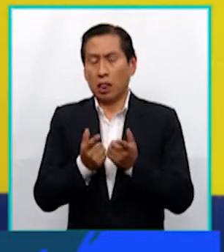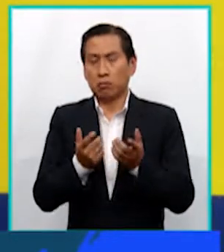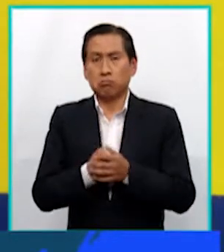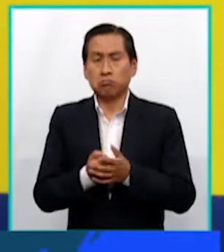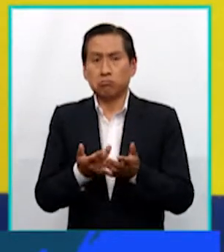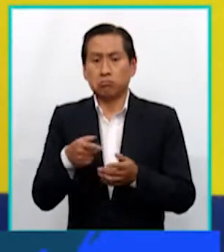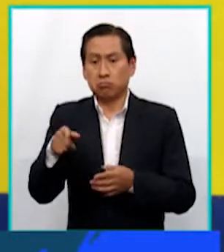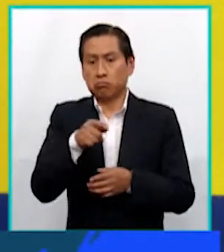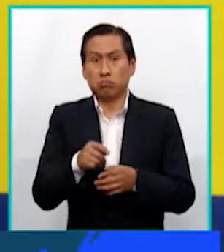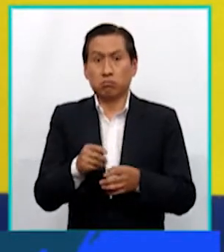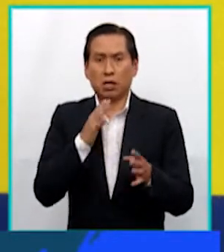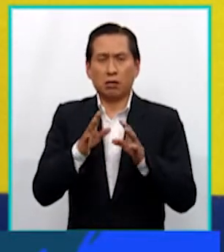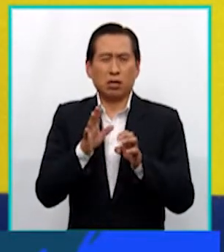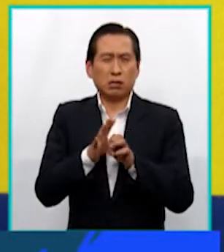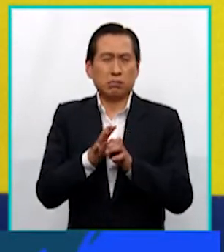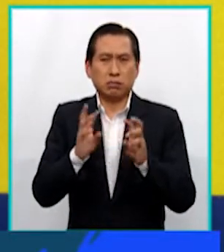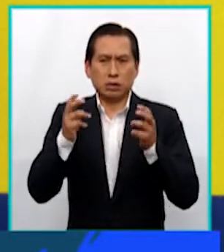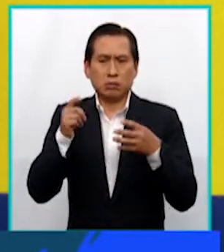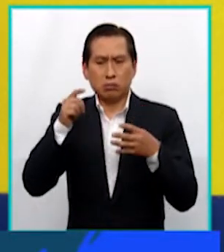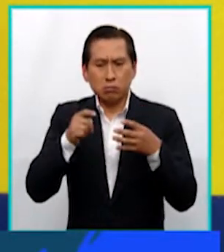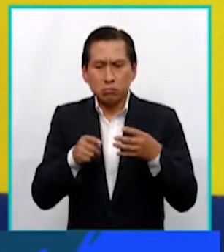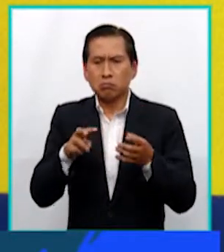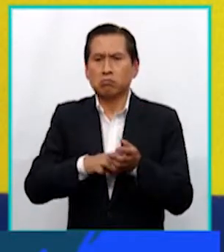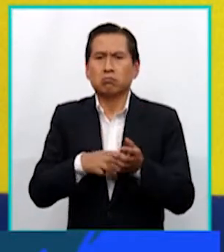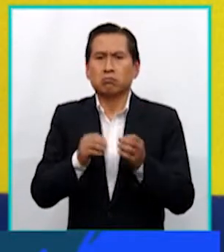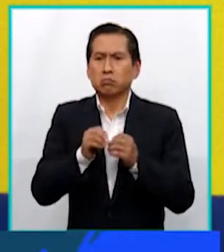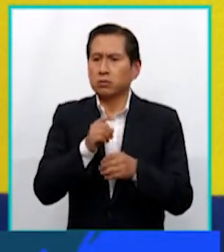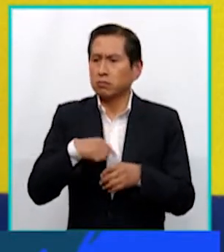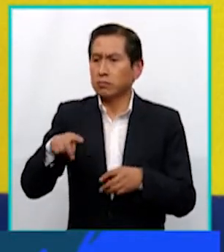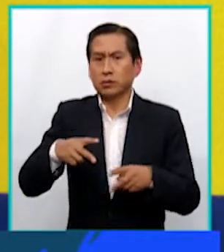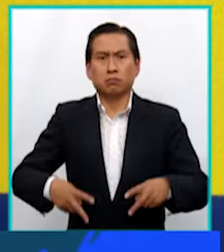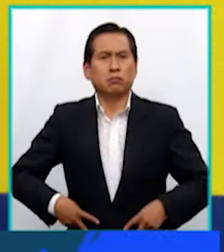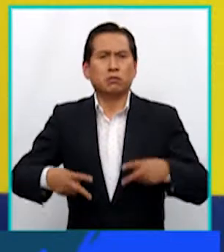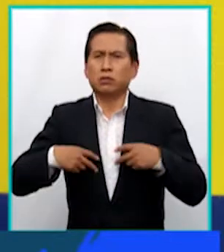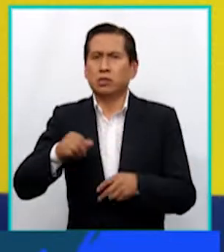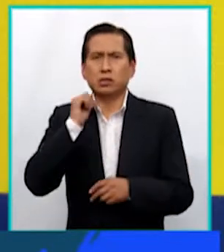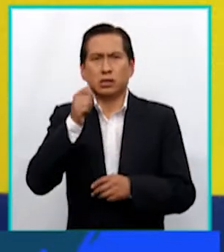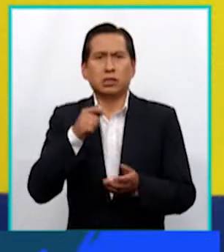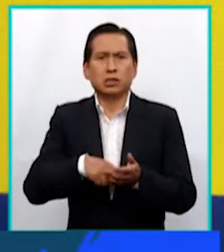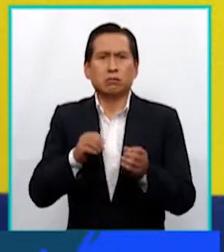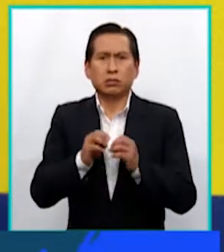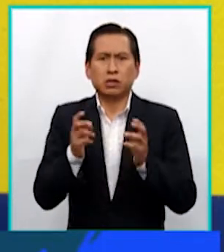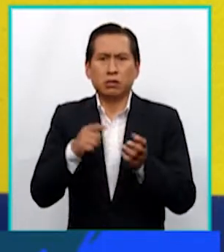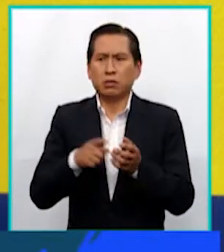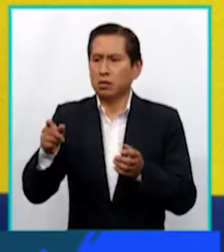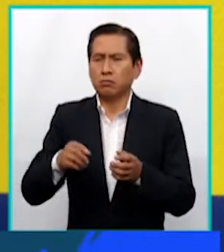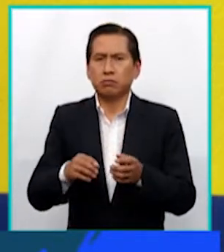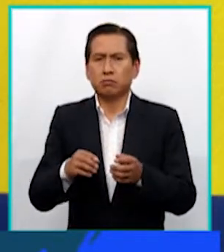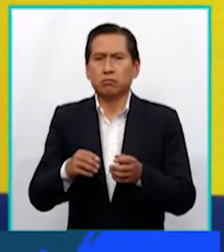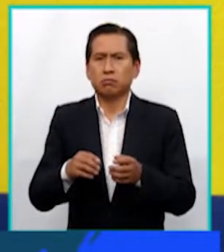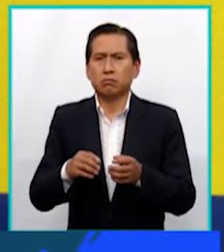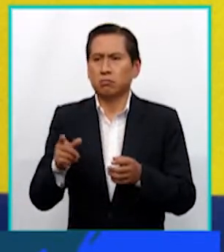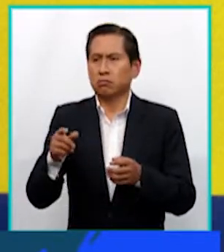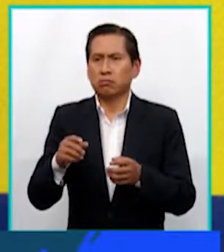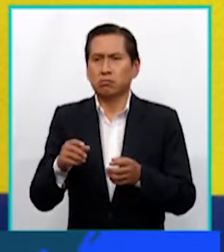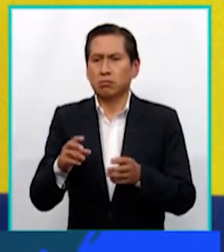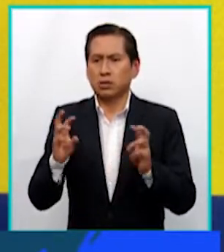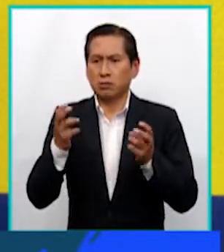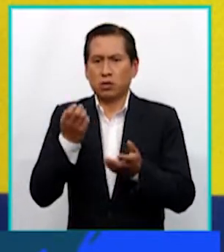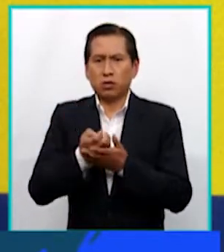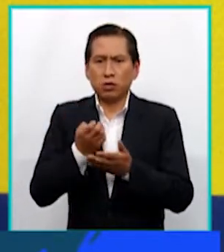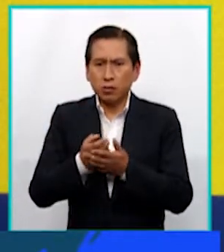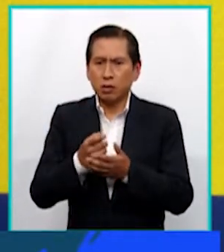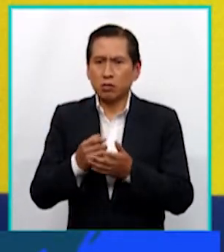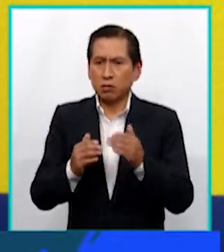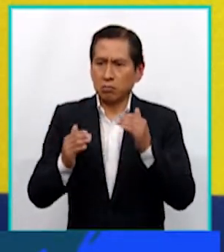que ustedes estén hablando de temas que tienen que ver con lo que vivimos diariamente, con el tema de clases, por ejemplo, con el tema económico, con el